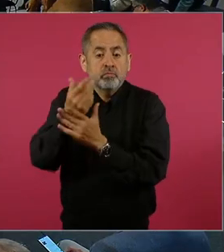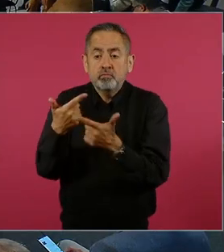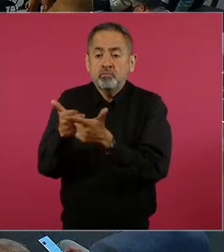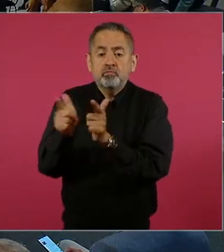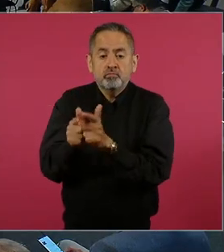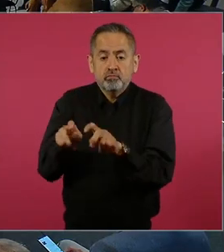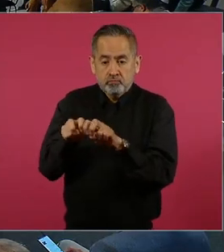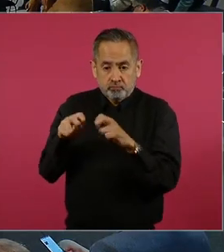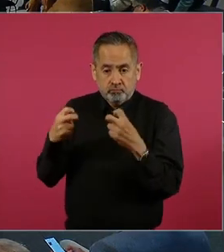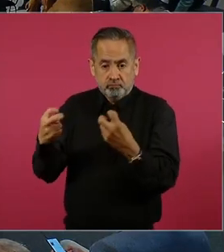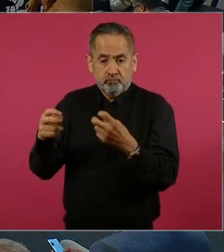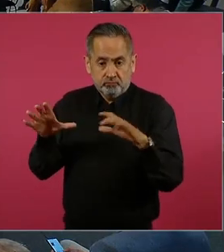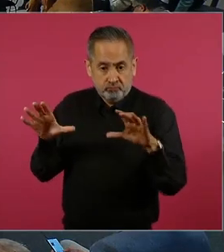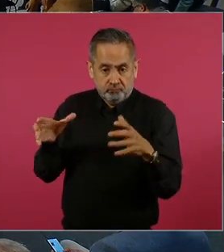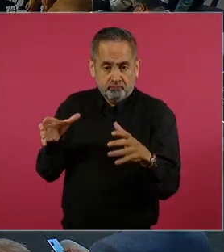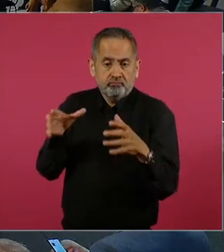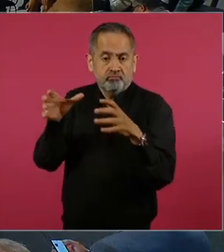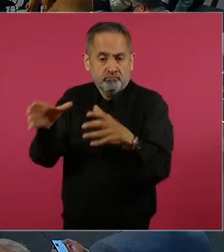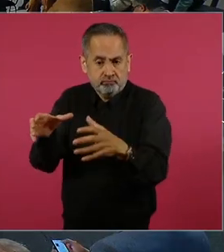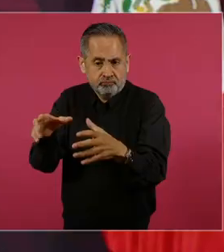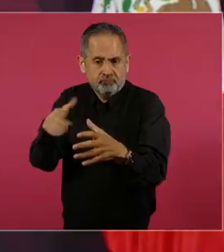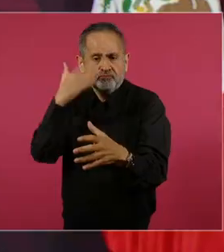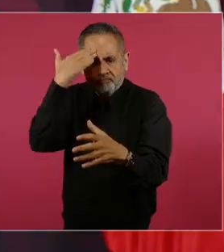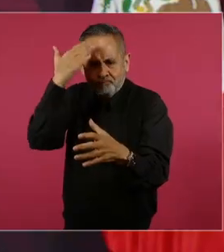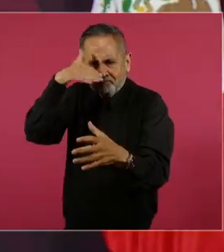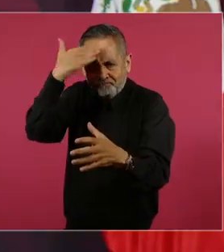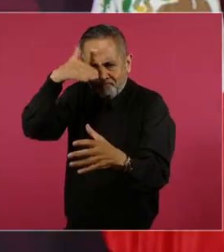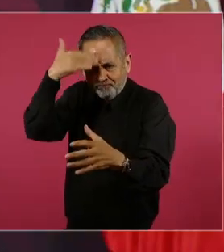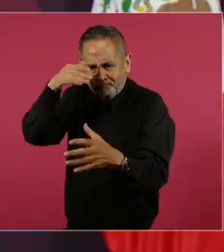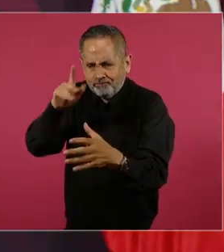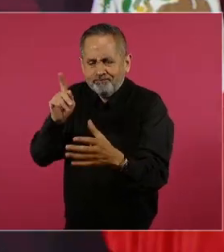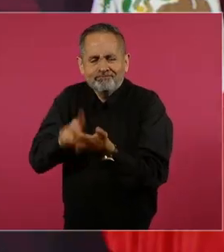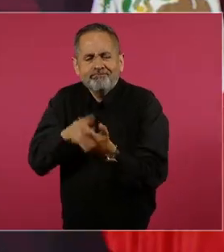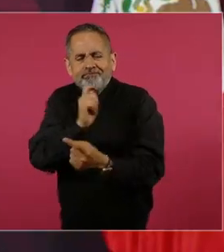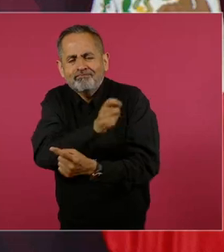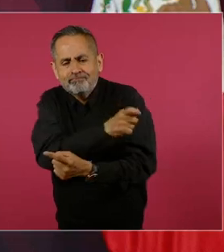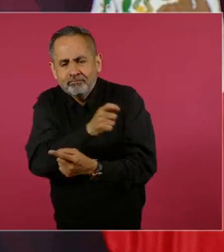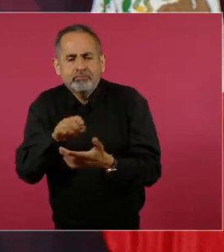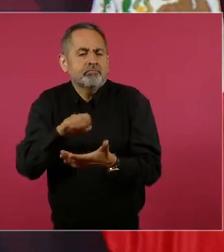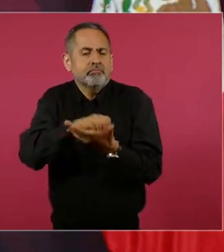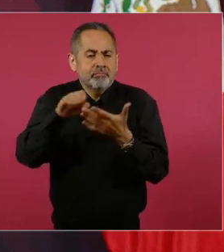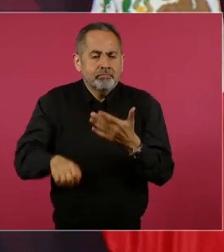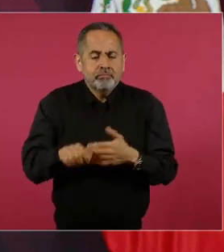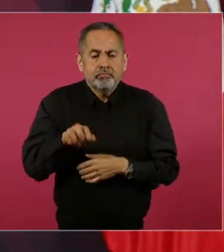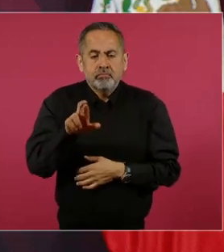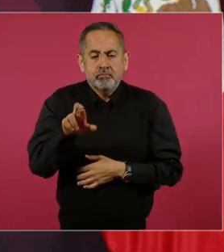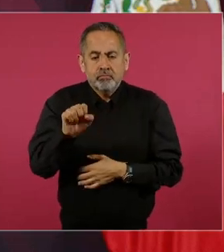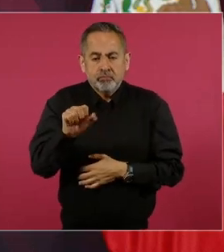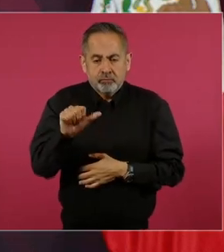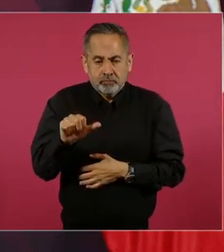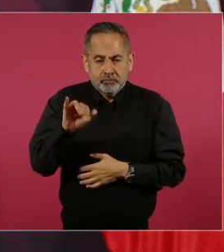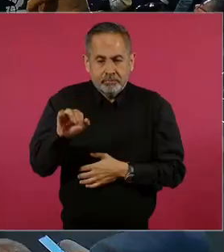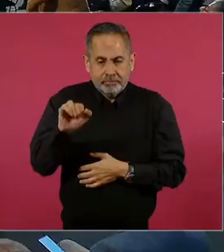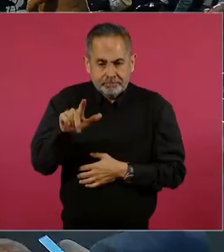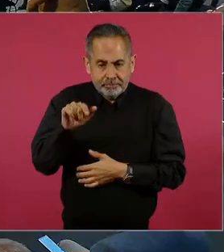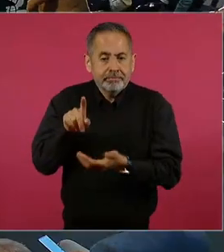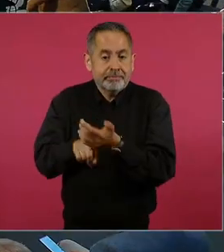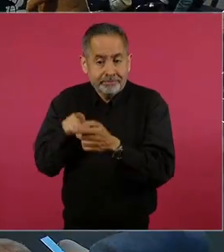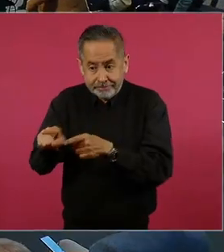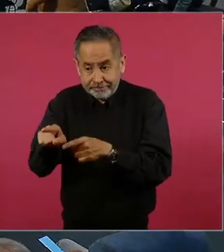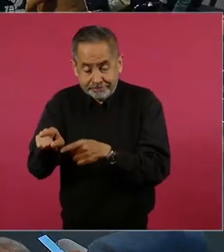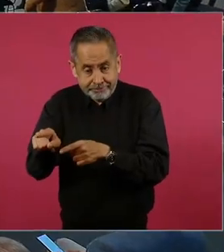ya han tratado estos temas. Por ejemplo, el caso de Rosa Isela pasa